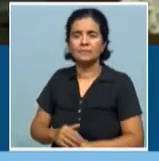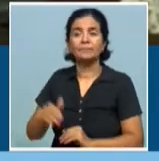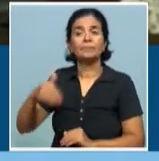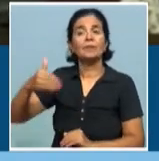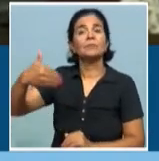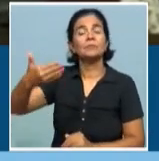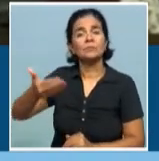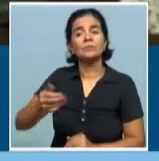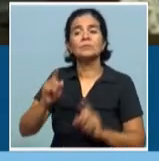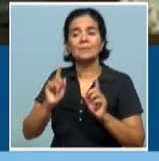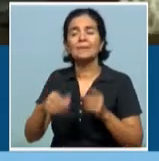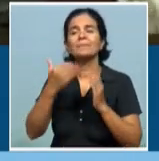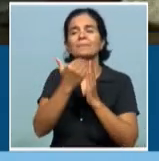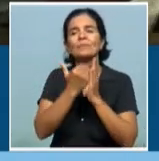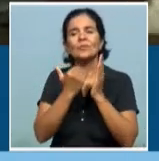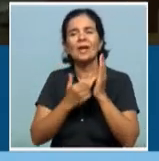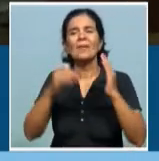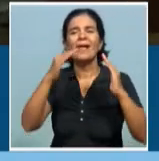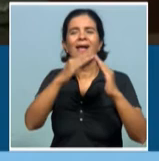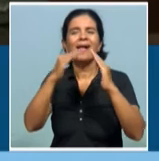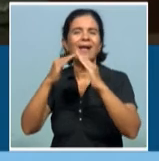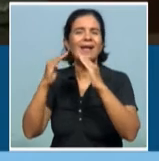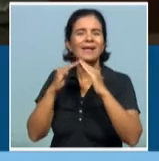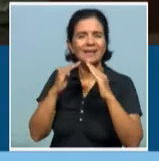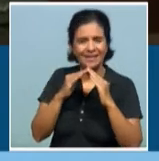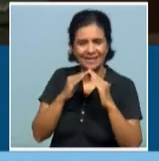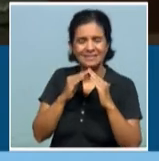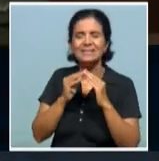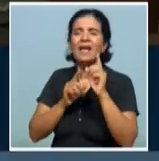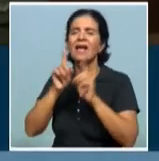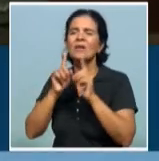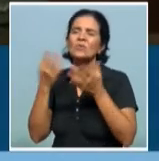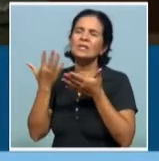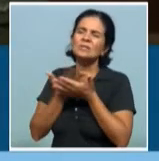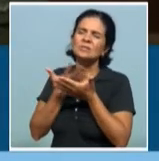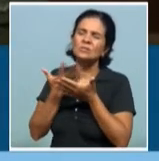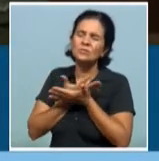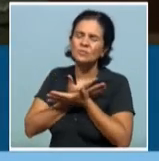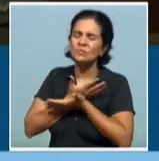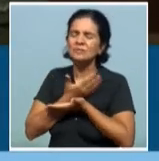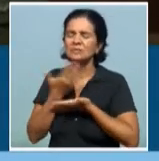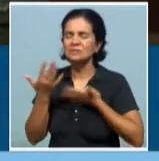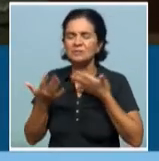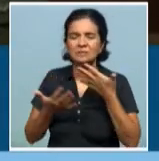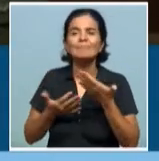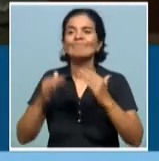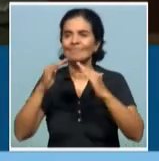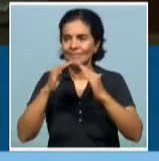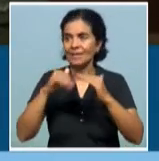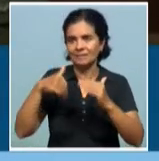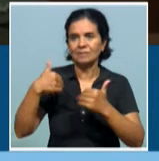un programa de viviendas destinado a mujeres violentadas y en estado de vulnerabilidad. Implementaremos la denuncia